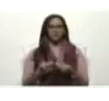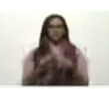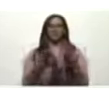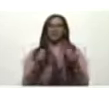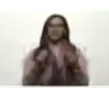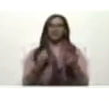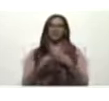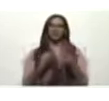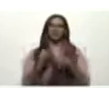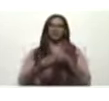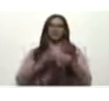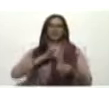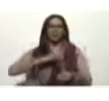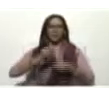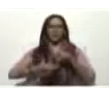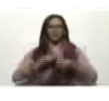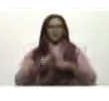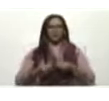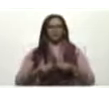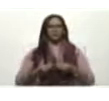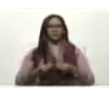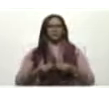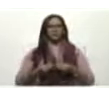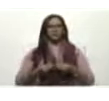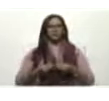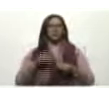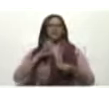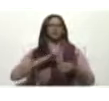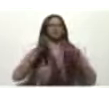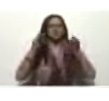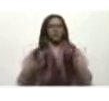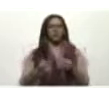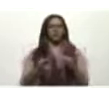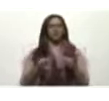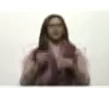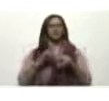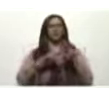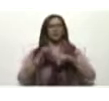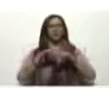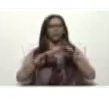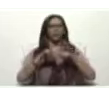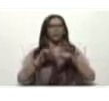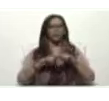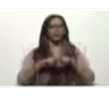tantas cosas que estamos haciendo, y estoy seguro que estamos construyendo